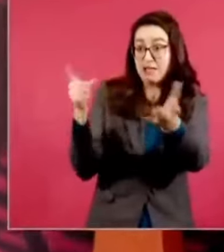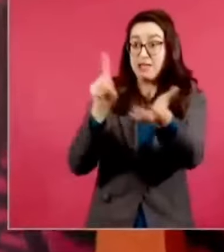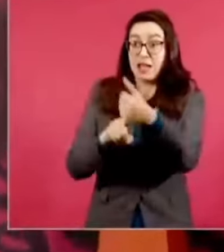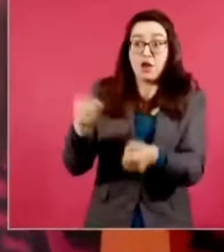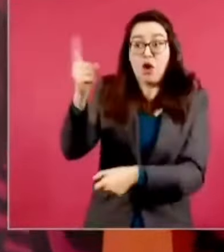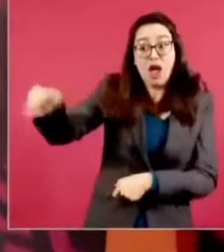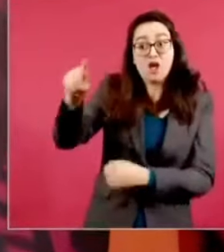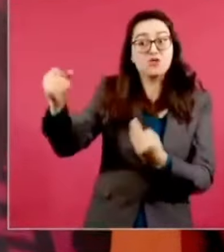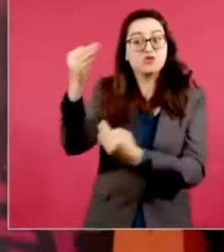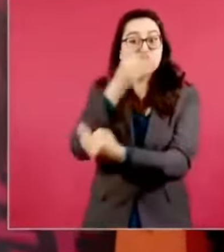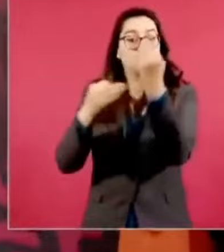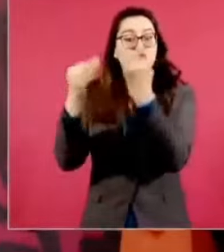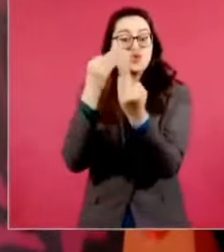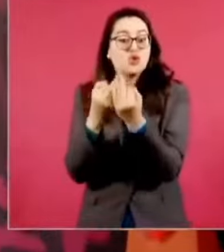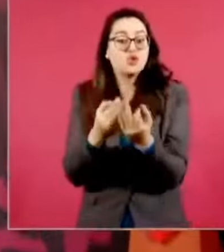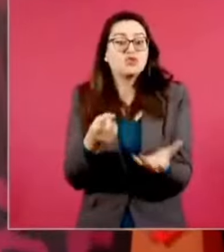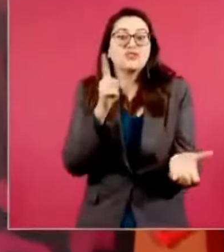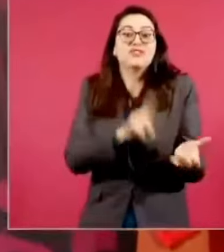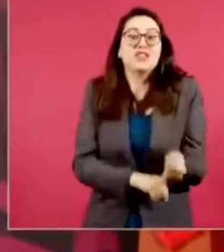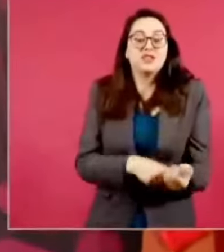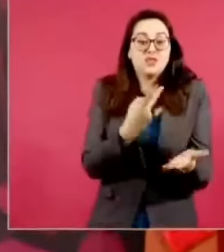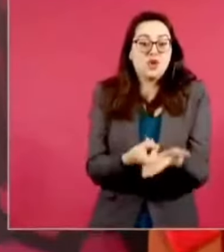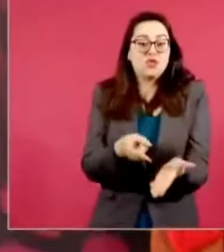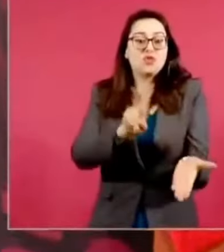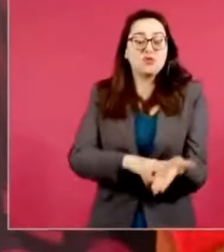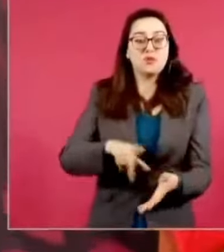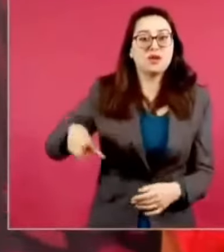tienen como distintivo